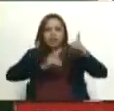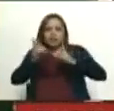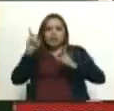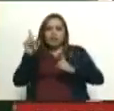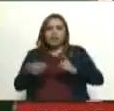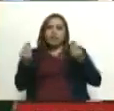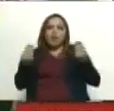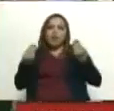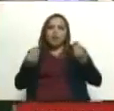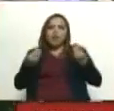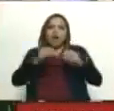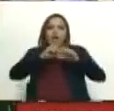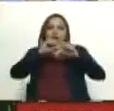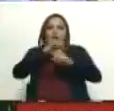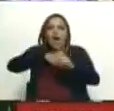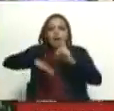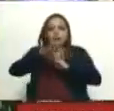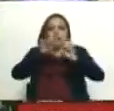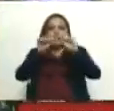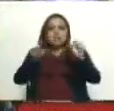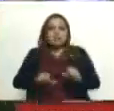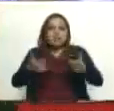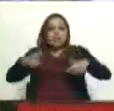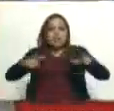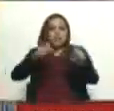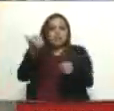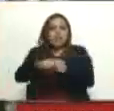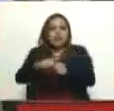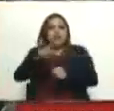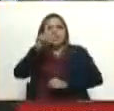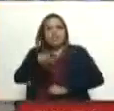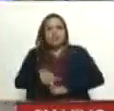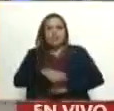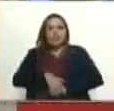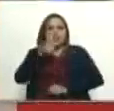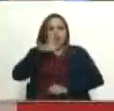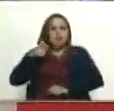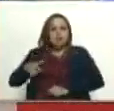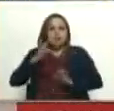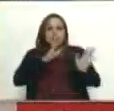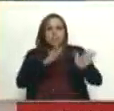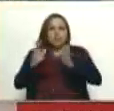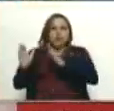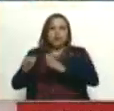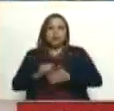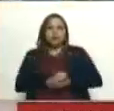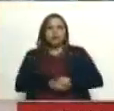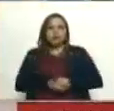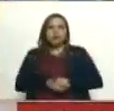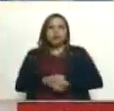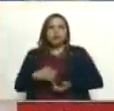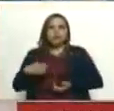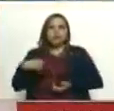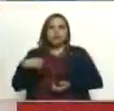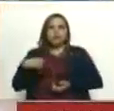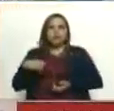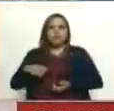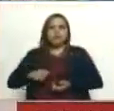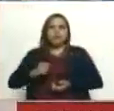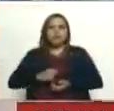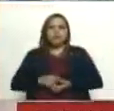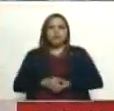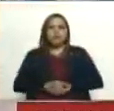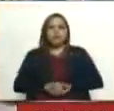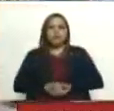de Maracaibo. Asimismo, lo que será el poder popular y la gobernanza para sumarse a este gran esfuerzo histórico, las